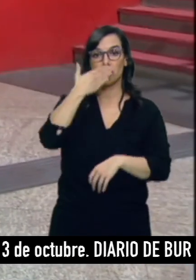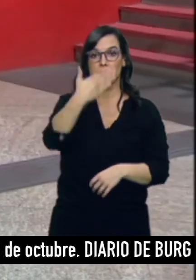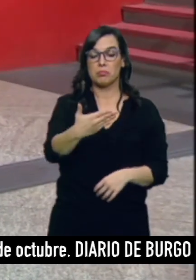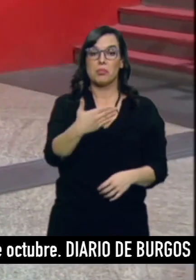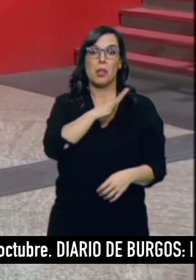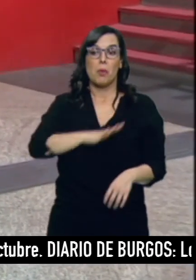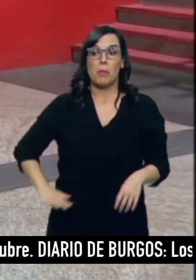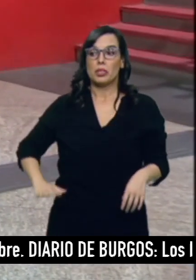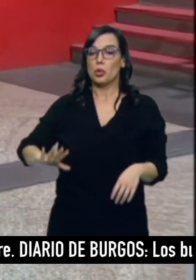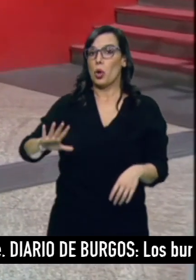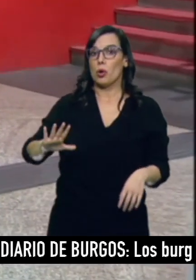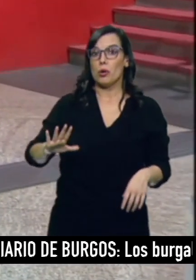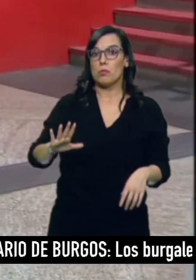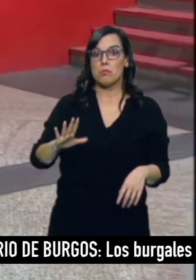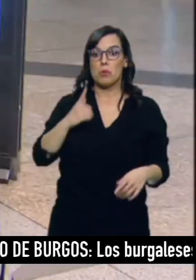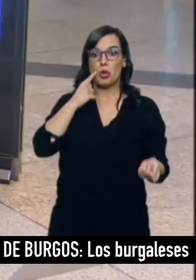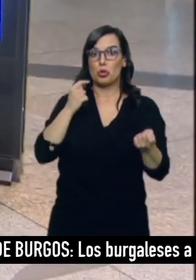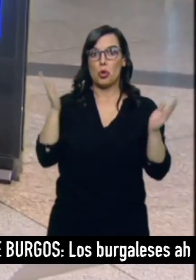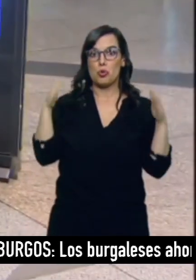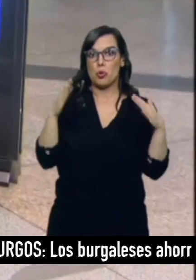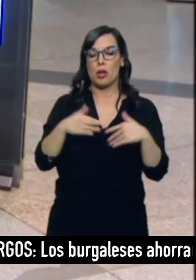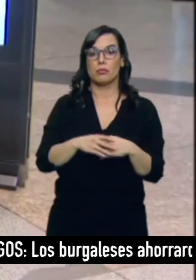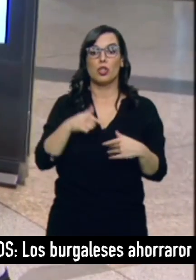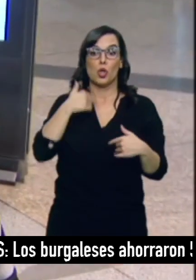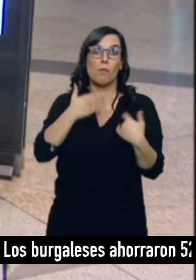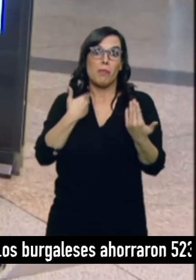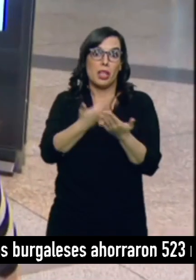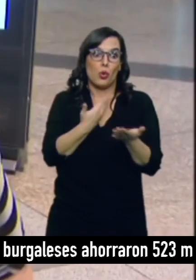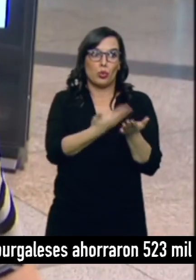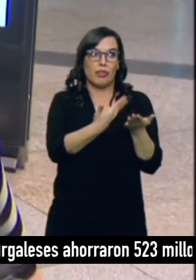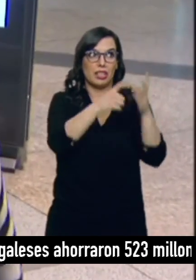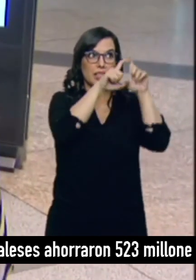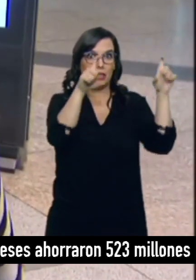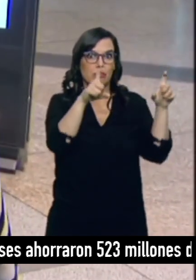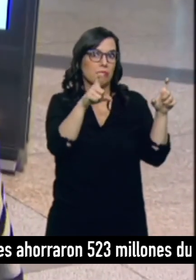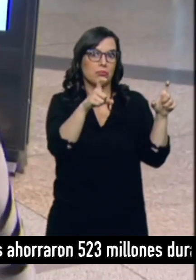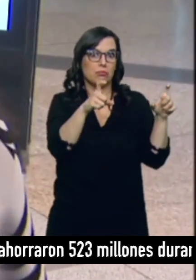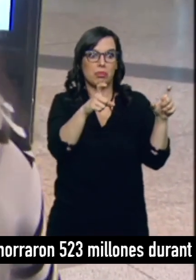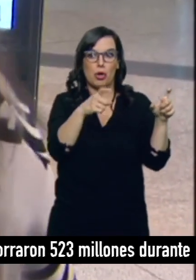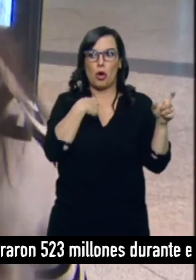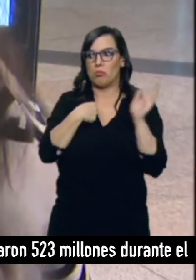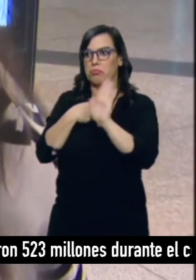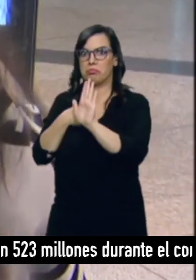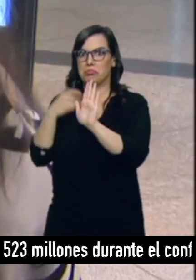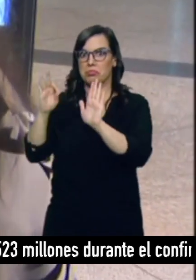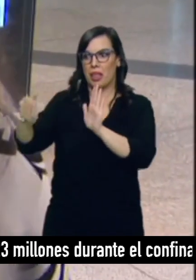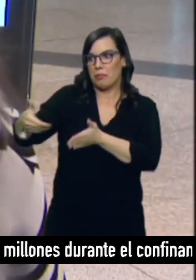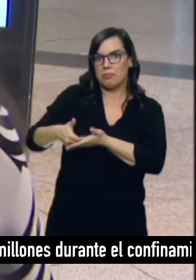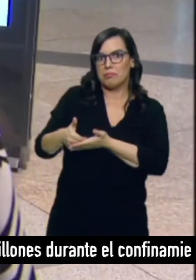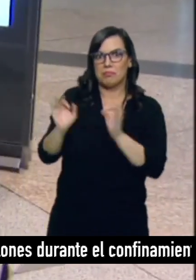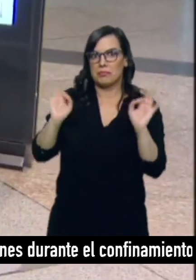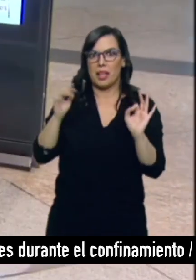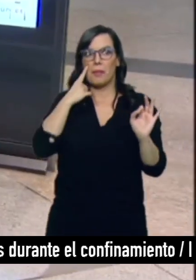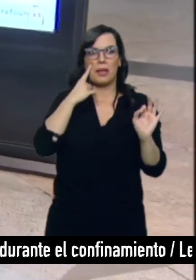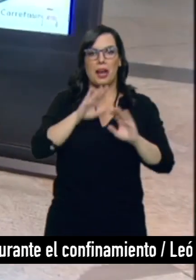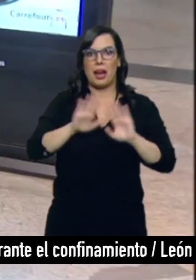momento no me he encontrado ningún control. Yo he pedido un justificante, pero Tampoco me he encontrado con nadie que esté por ahí vigilando